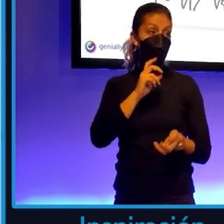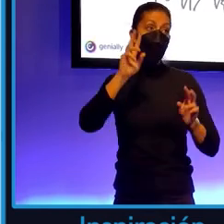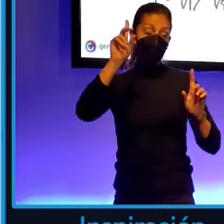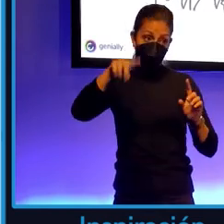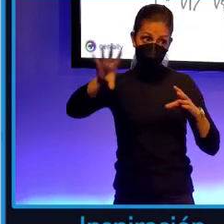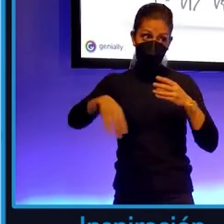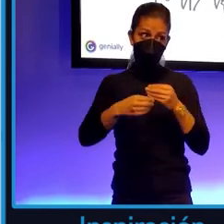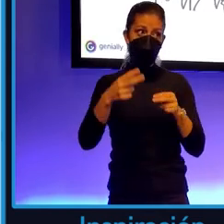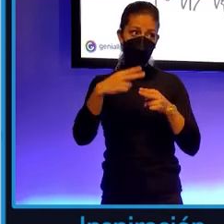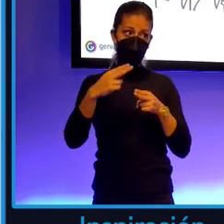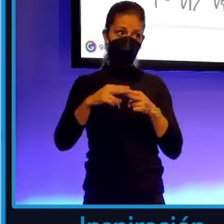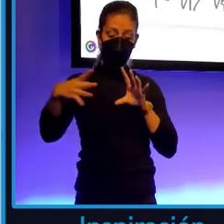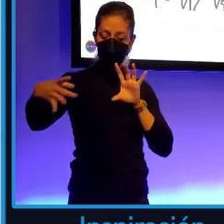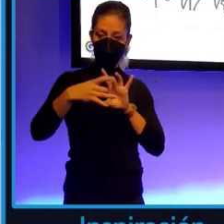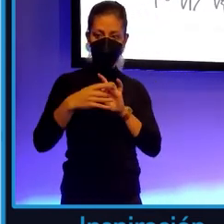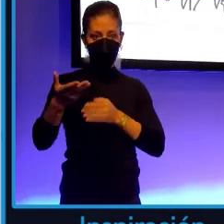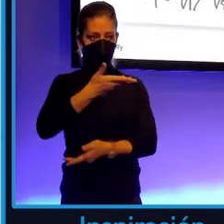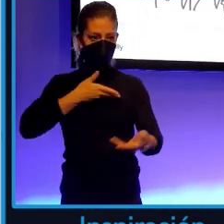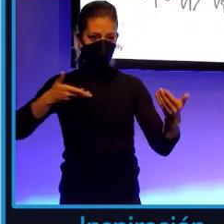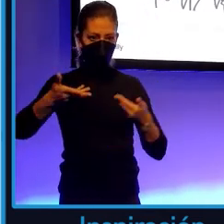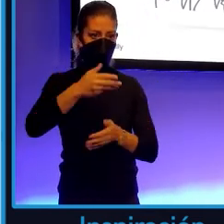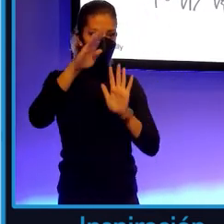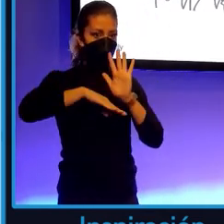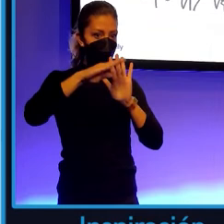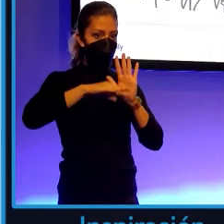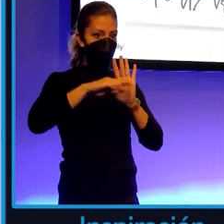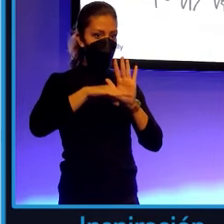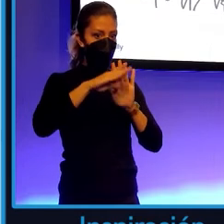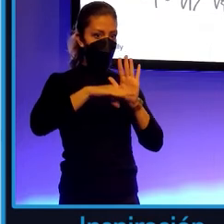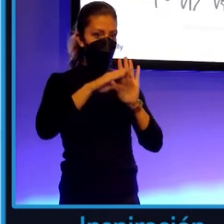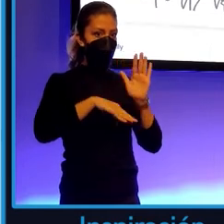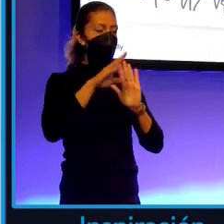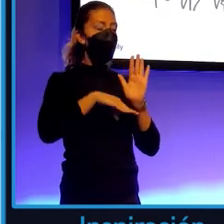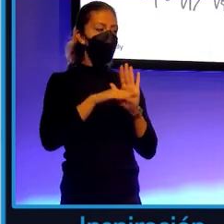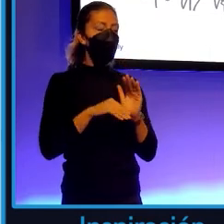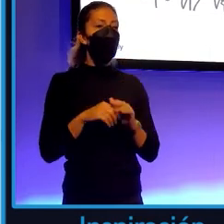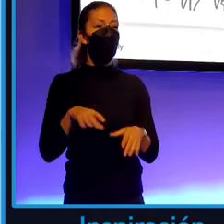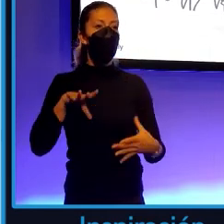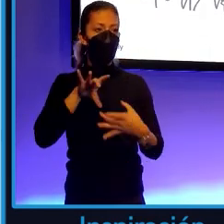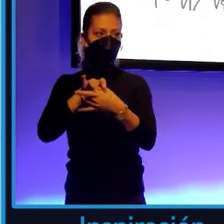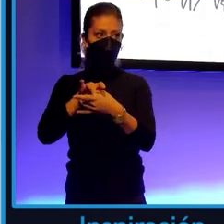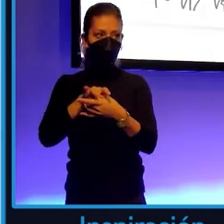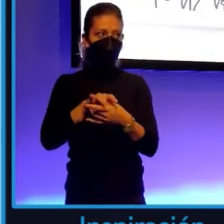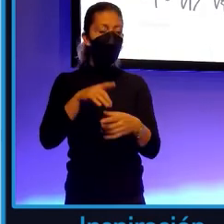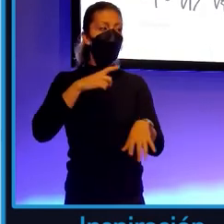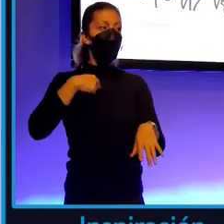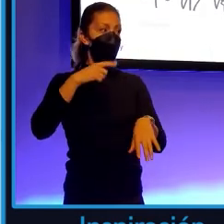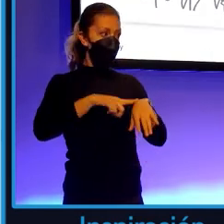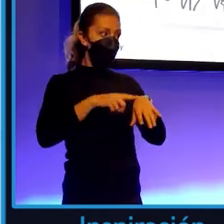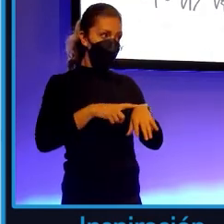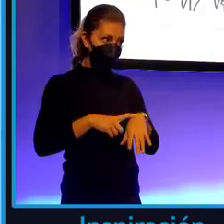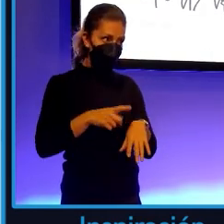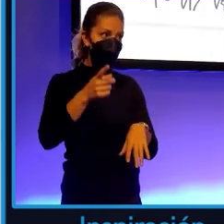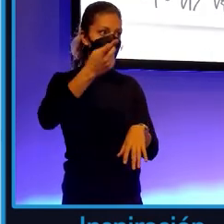se puedan llevar a cabo pero a veces nos tenemos poner a pensar y pensar un momento es cuáles pueden ser nuestras profesiones futuras voy muy bien de tiempo quiero que también